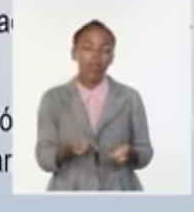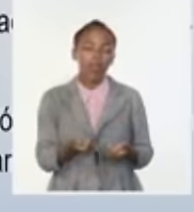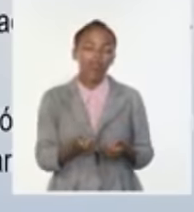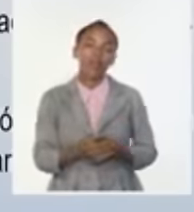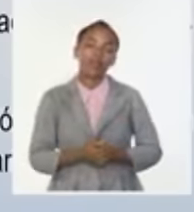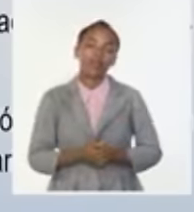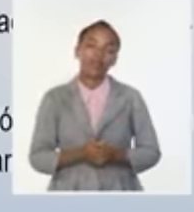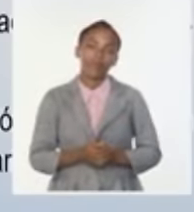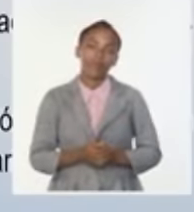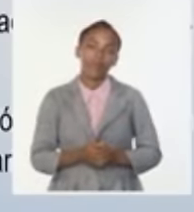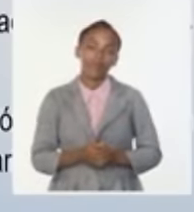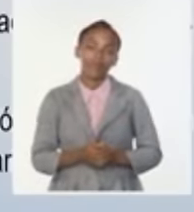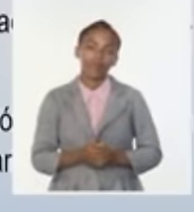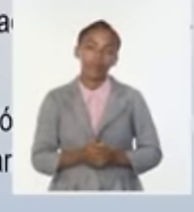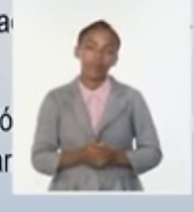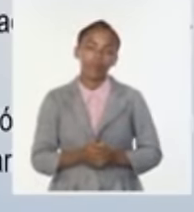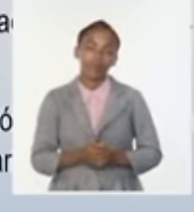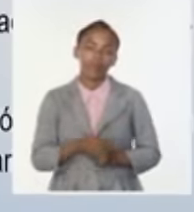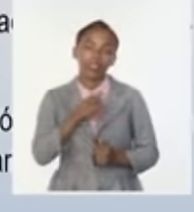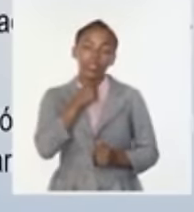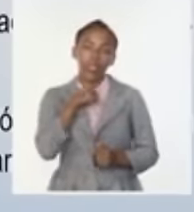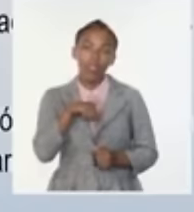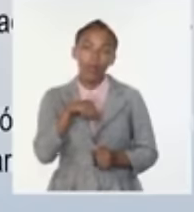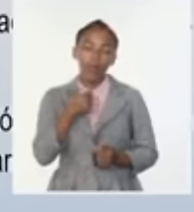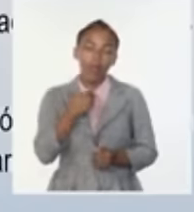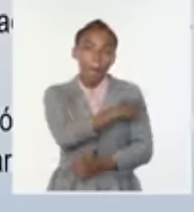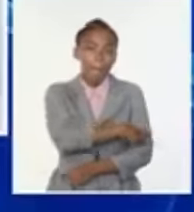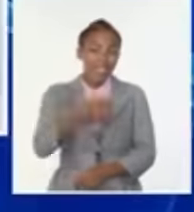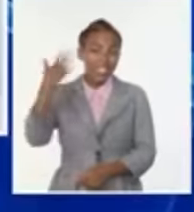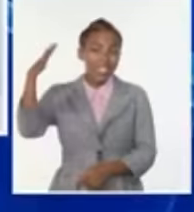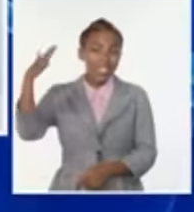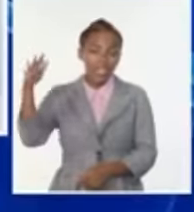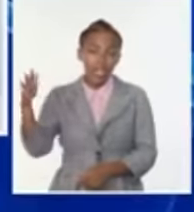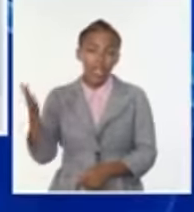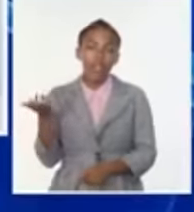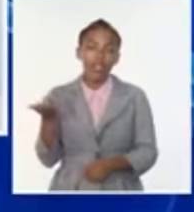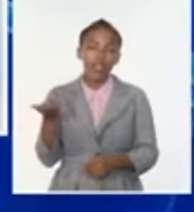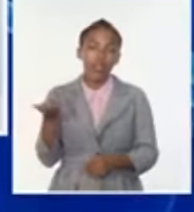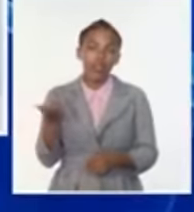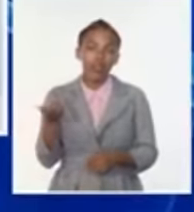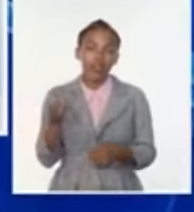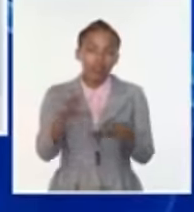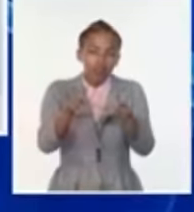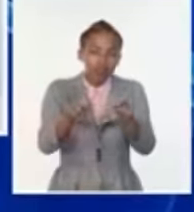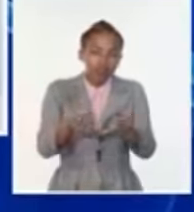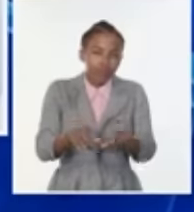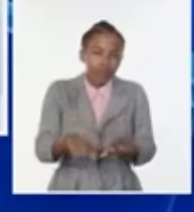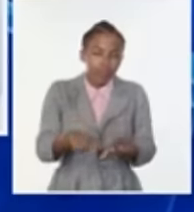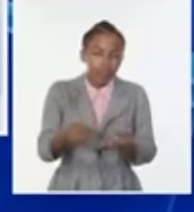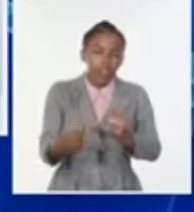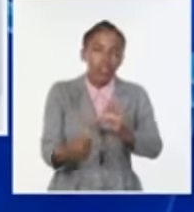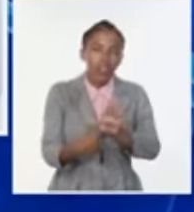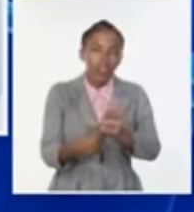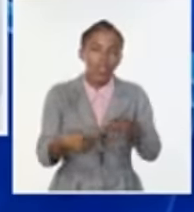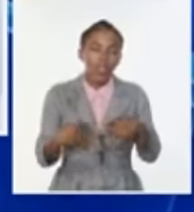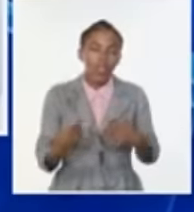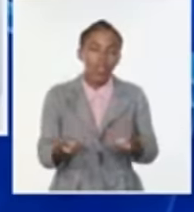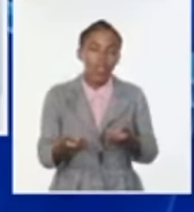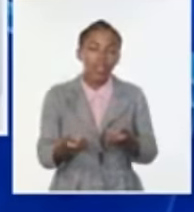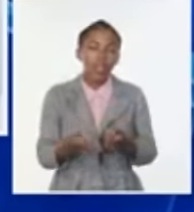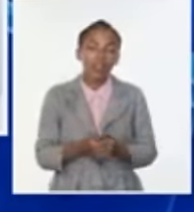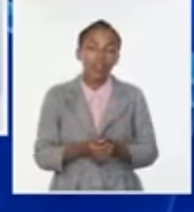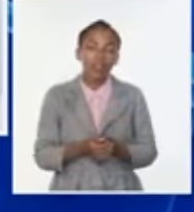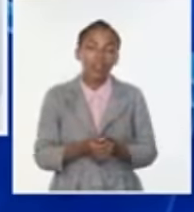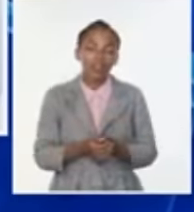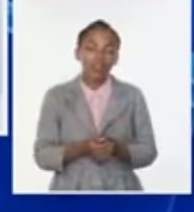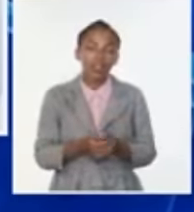a que desde un país extranjero y desde una computadora se proyecte cuál es la tasa de